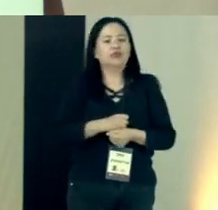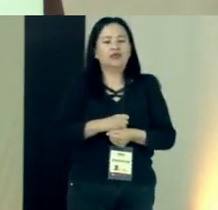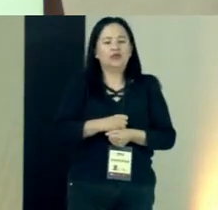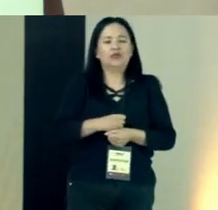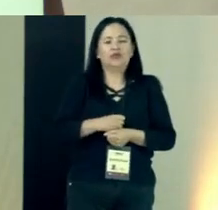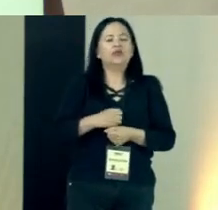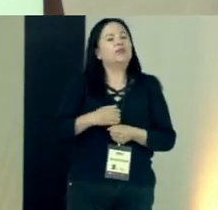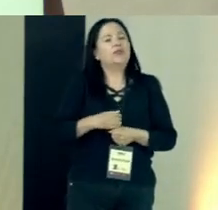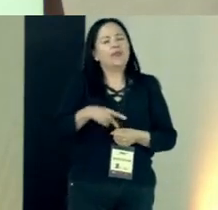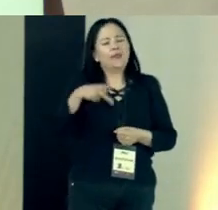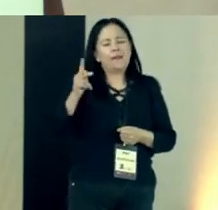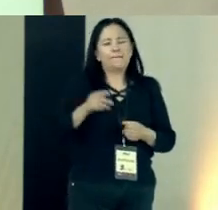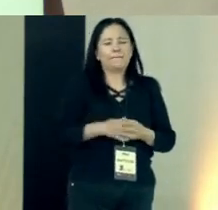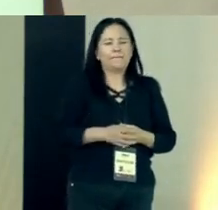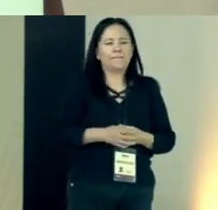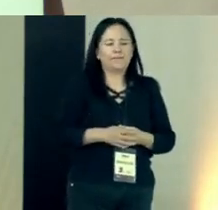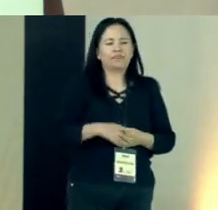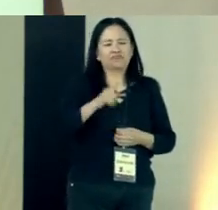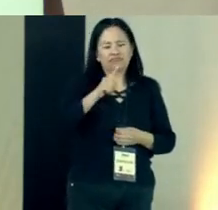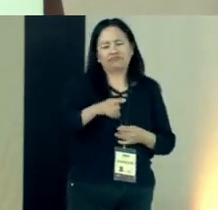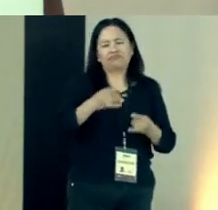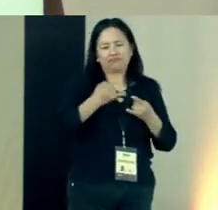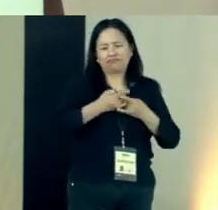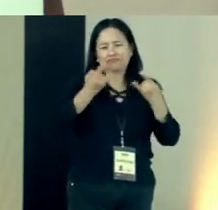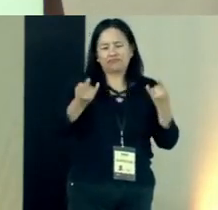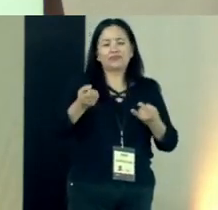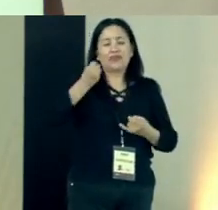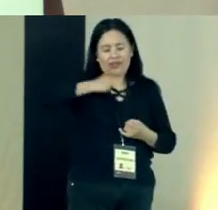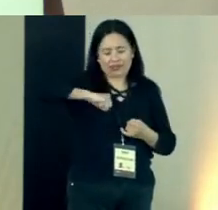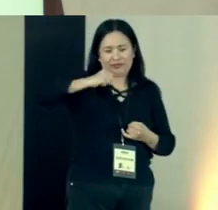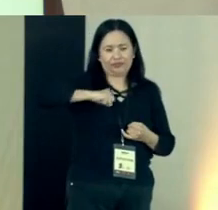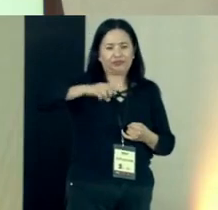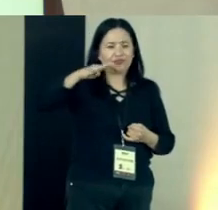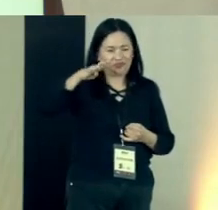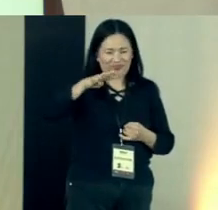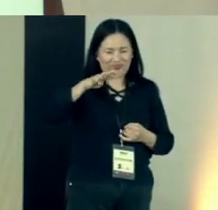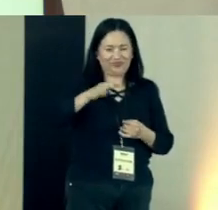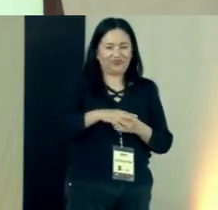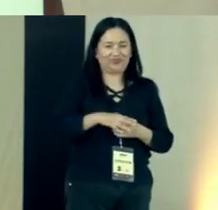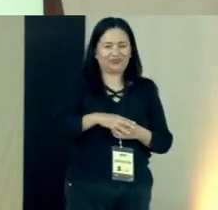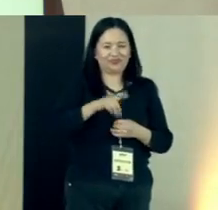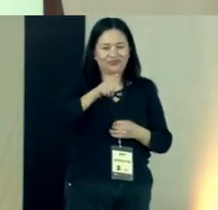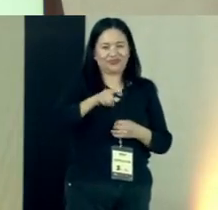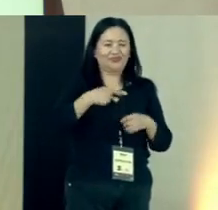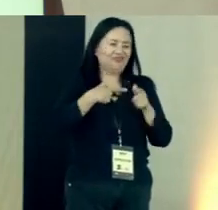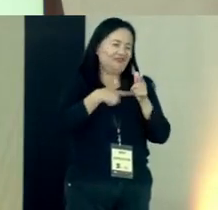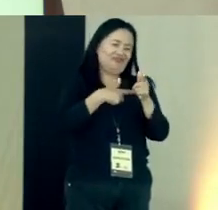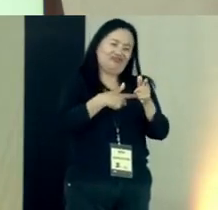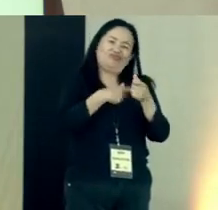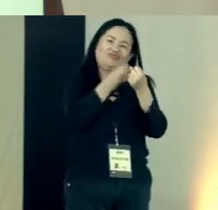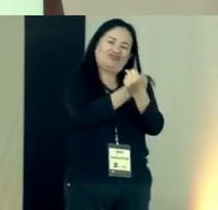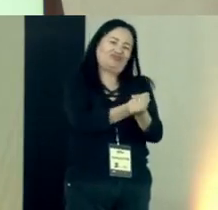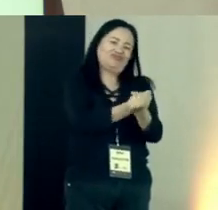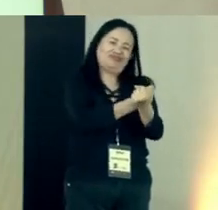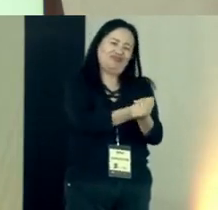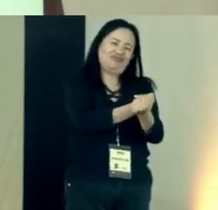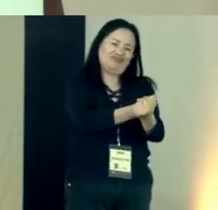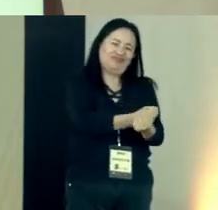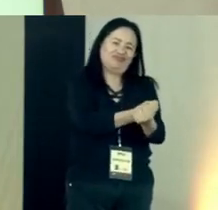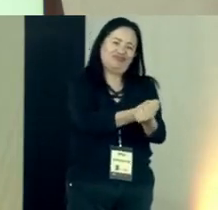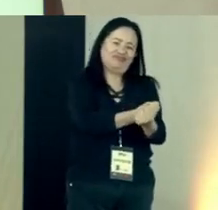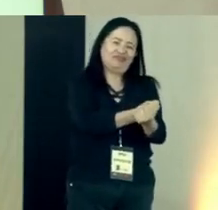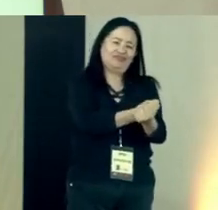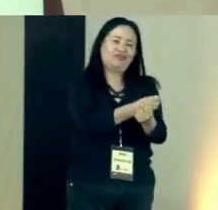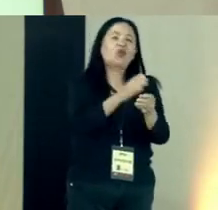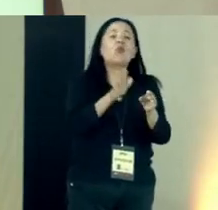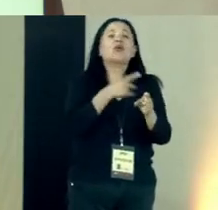tuvo unas circunstancias muy particulares históricas en el siglo XIX, porque además de prolongar muchísimo el sistema esclavista, fue un país regido